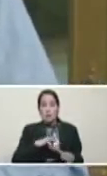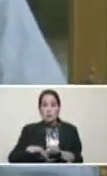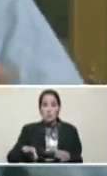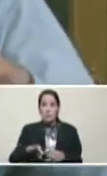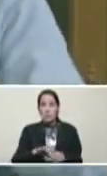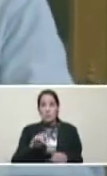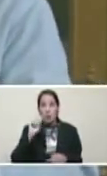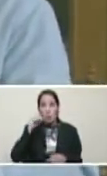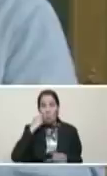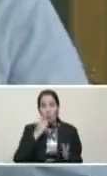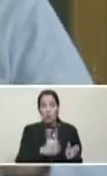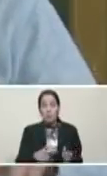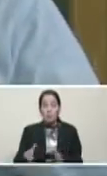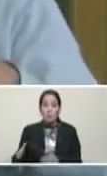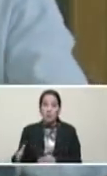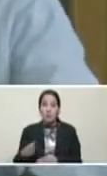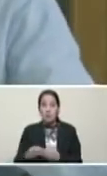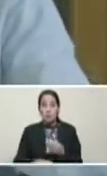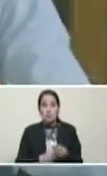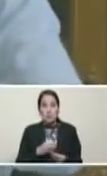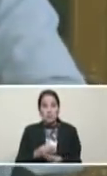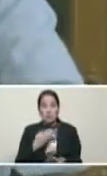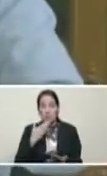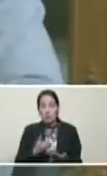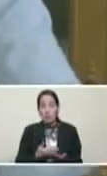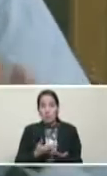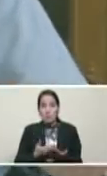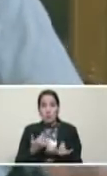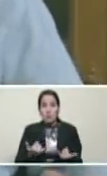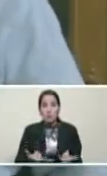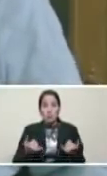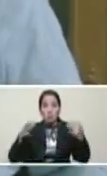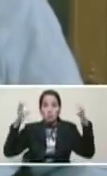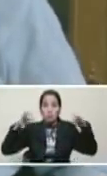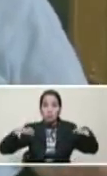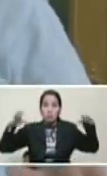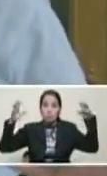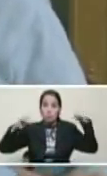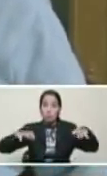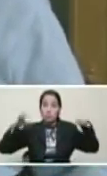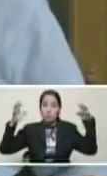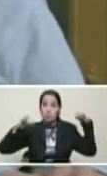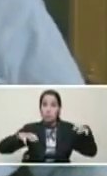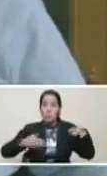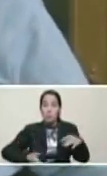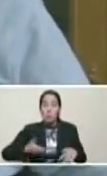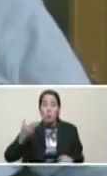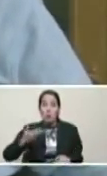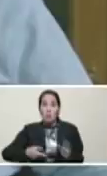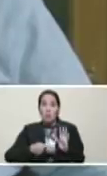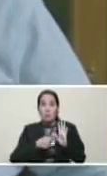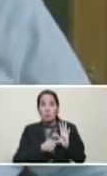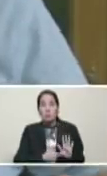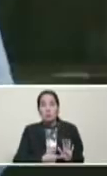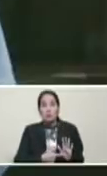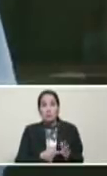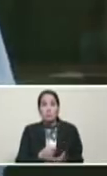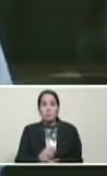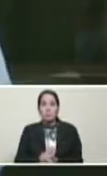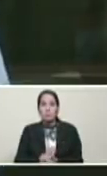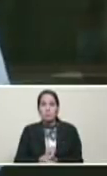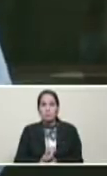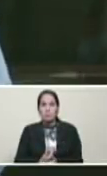que ellos hicieron para este cereal que en el ciclo del invierno tiene un importante presencia en el cultivo hay que ser